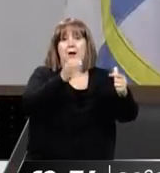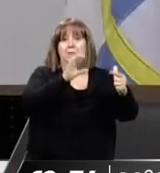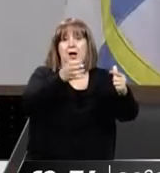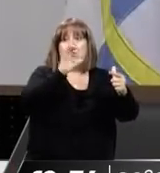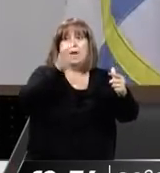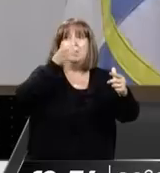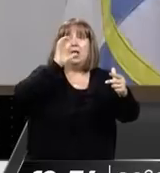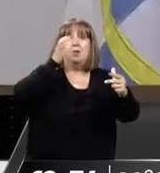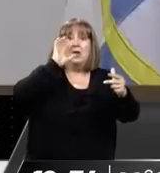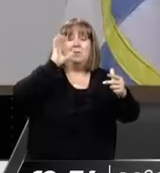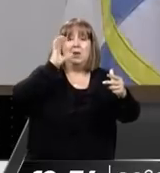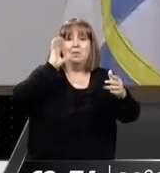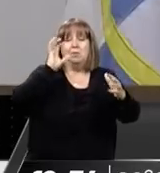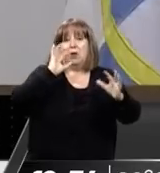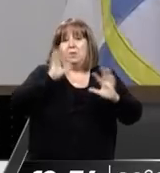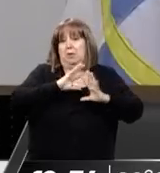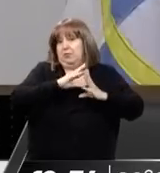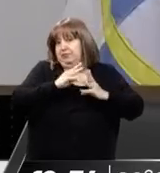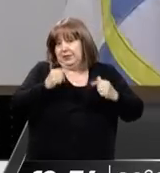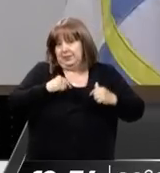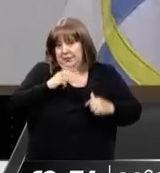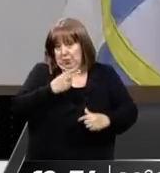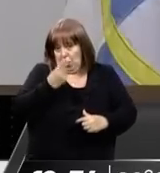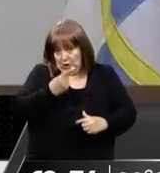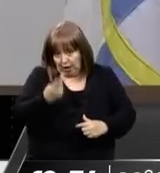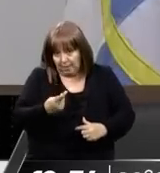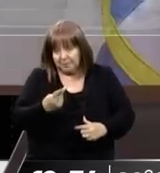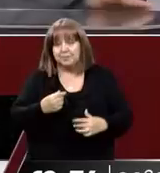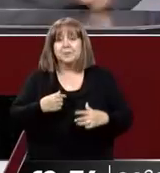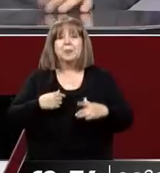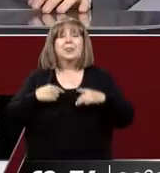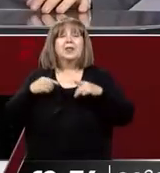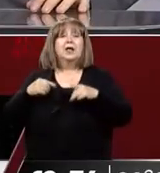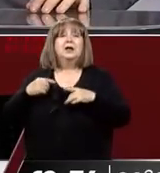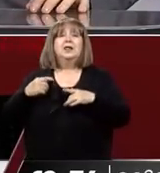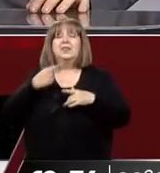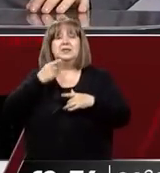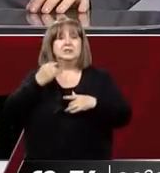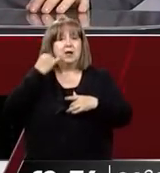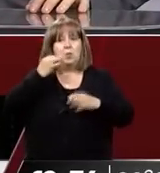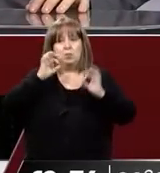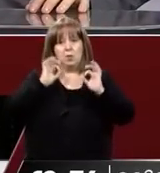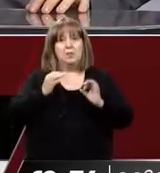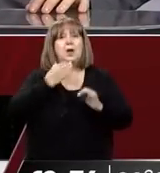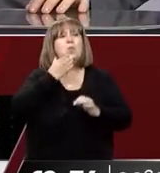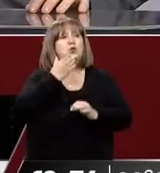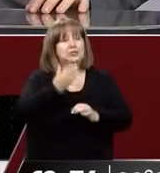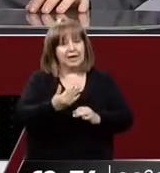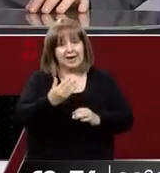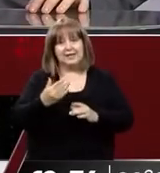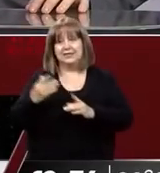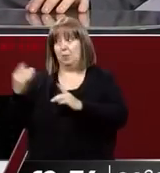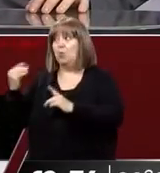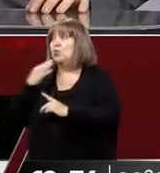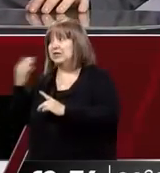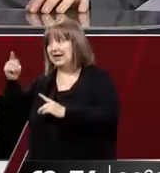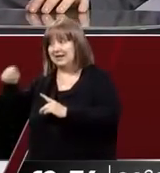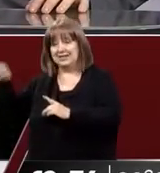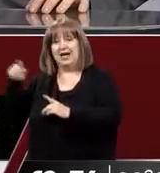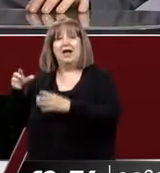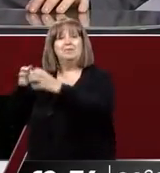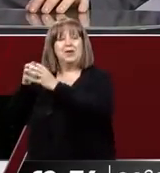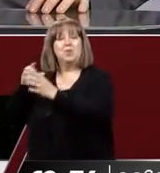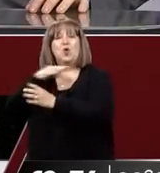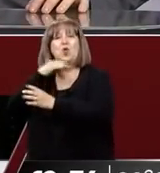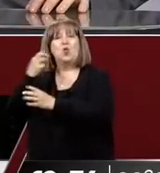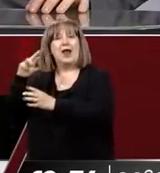su intervención y su compromiso ahí estábamos escuchando Sí bueno El veredicto del Jurado popular y el juez que les daba